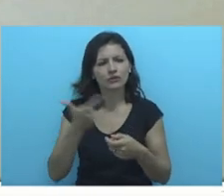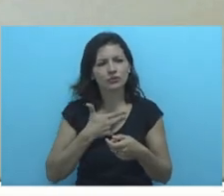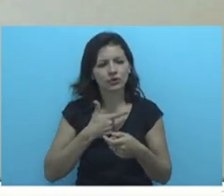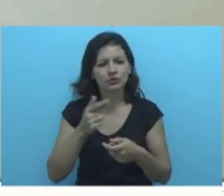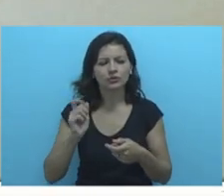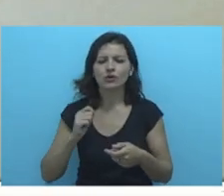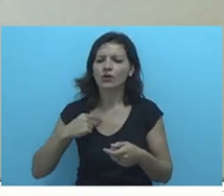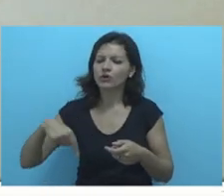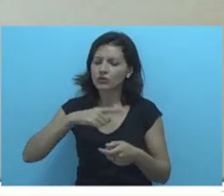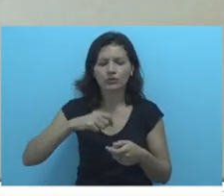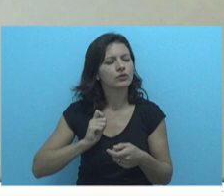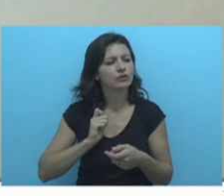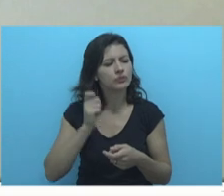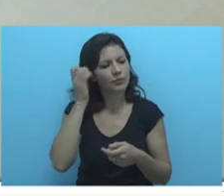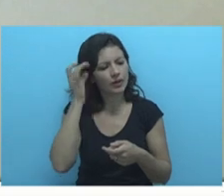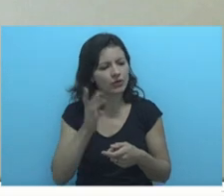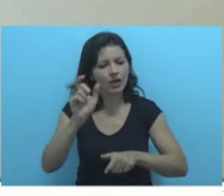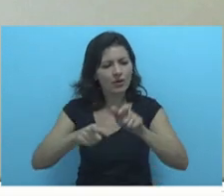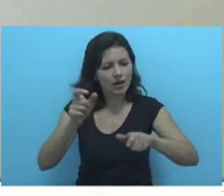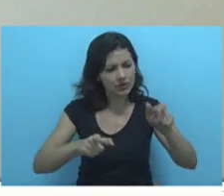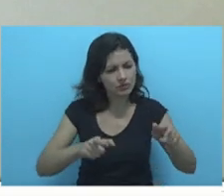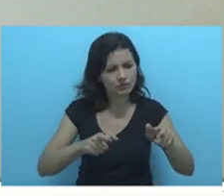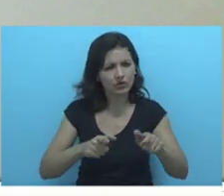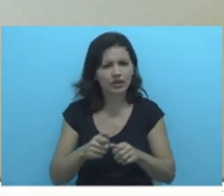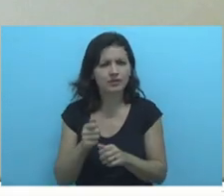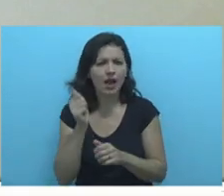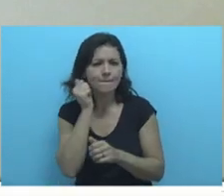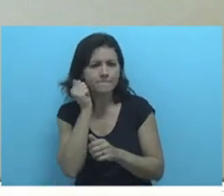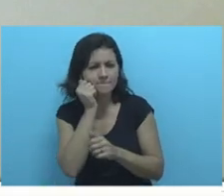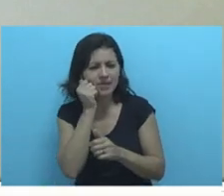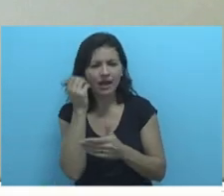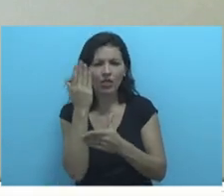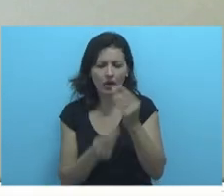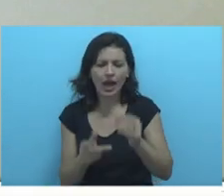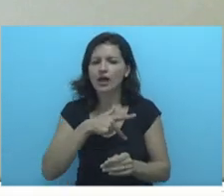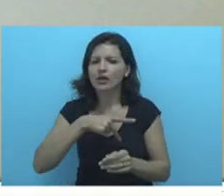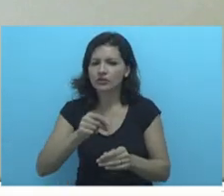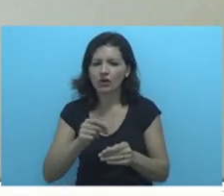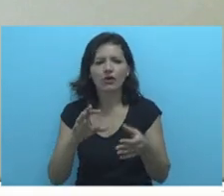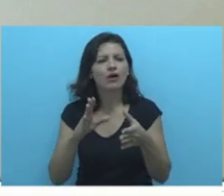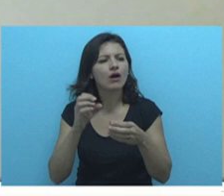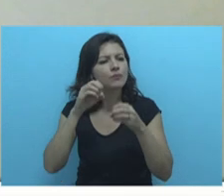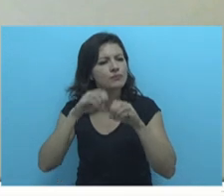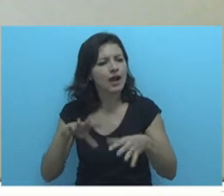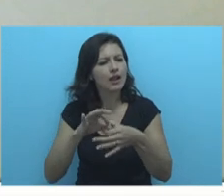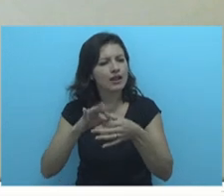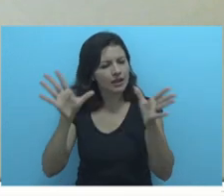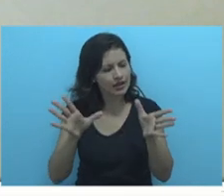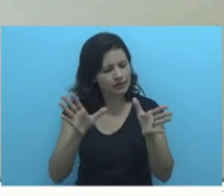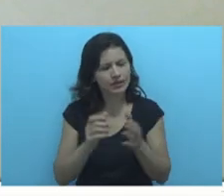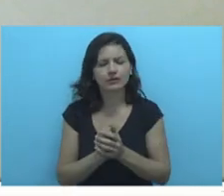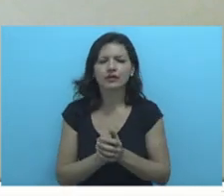ofenden. No nos dejes caer en la tentación y líbranos del mal. Que el alma de los fieles difuntos descanse en paz y brille